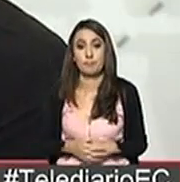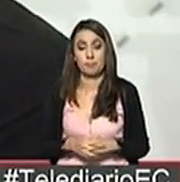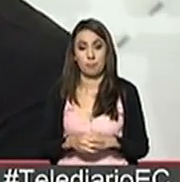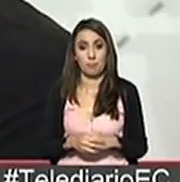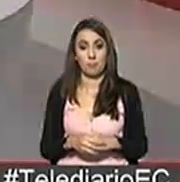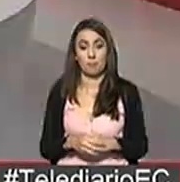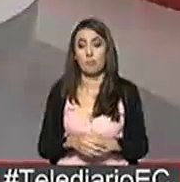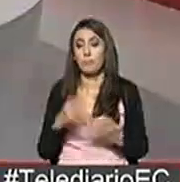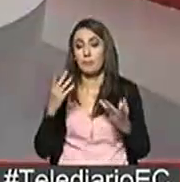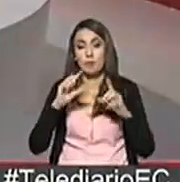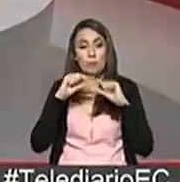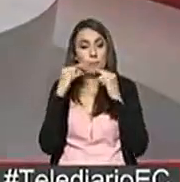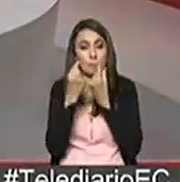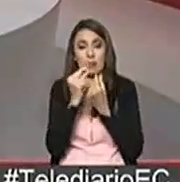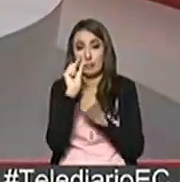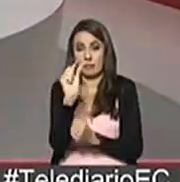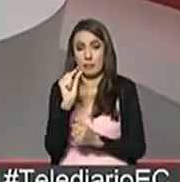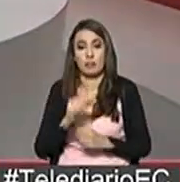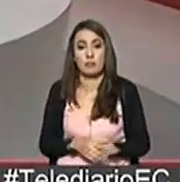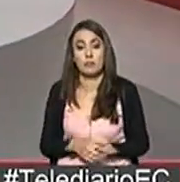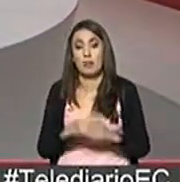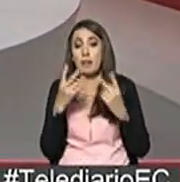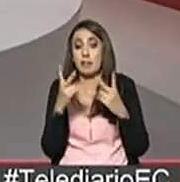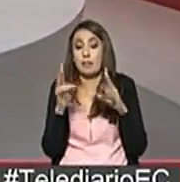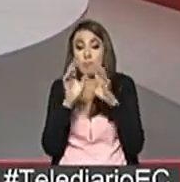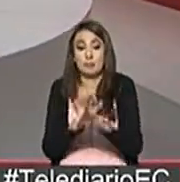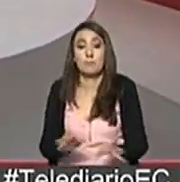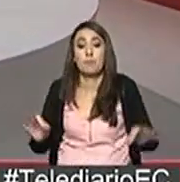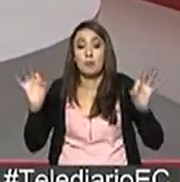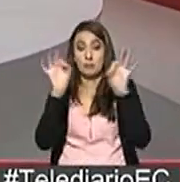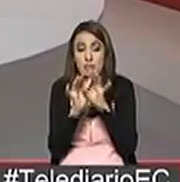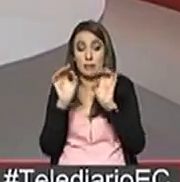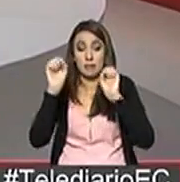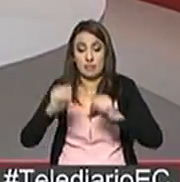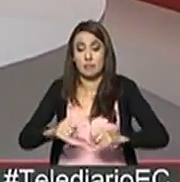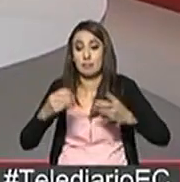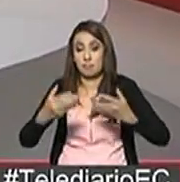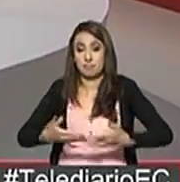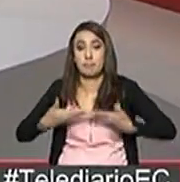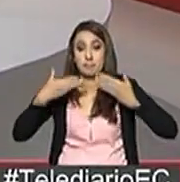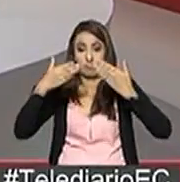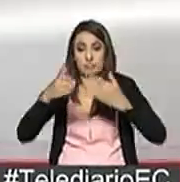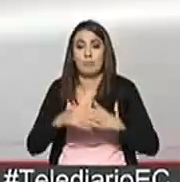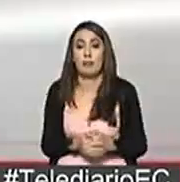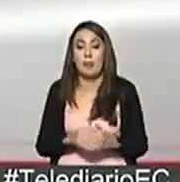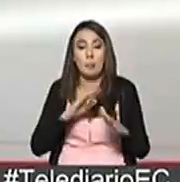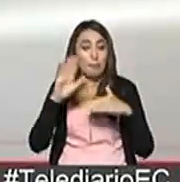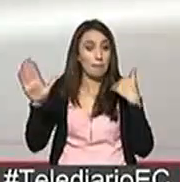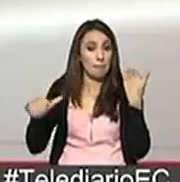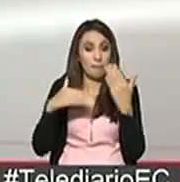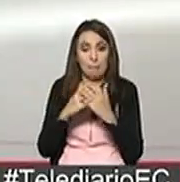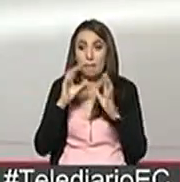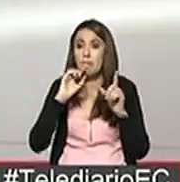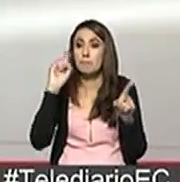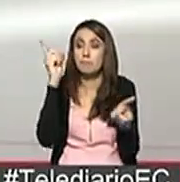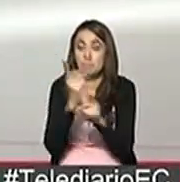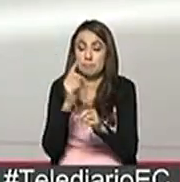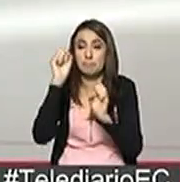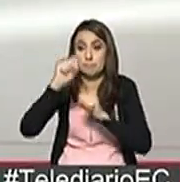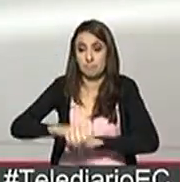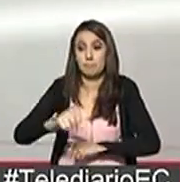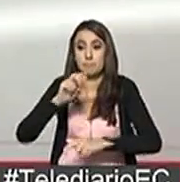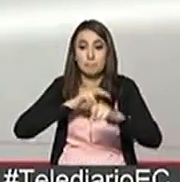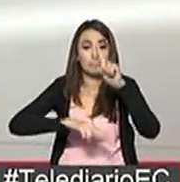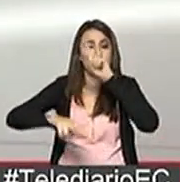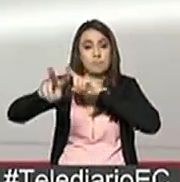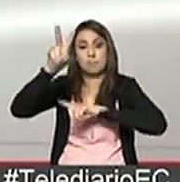claro. Son minúsculos. Entonces, eso es, inclusive para la producción de cerveza industrial aquí no es justo. Claro, y todos esos aspectos sin duda podrán ser revisados